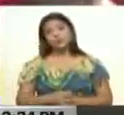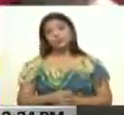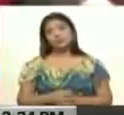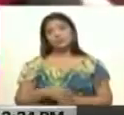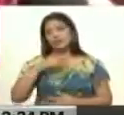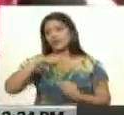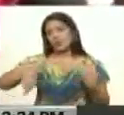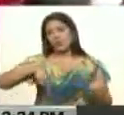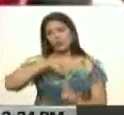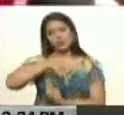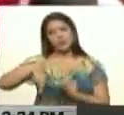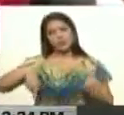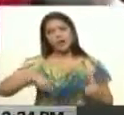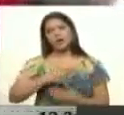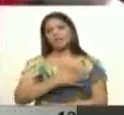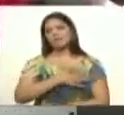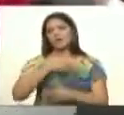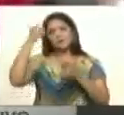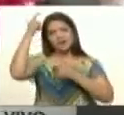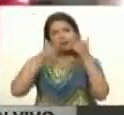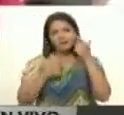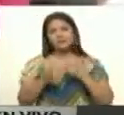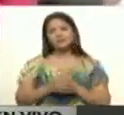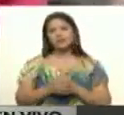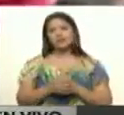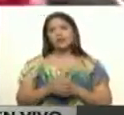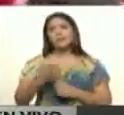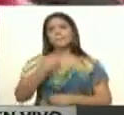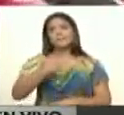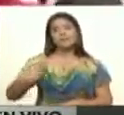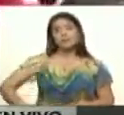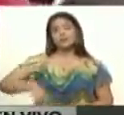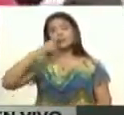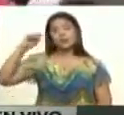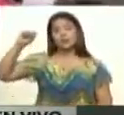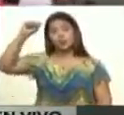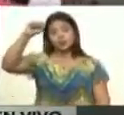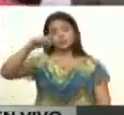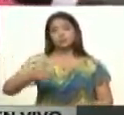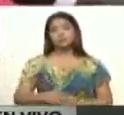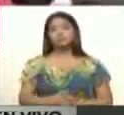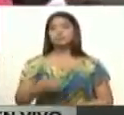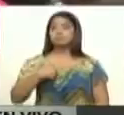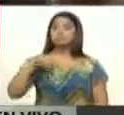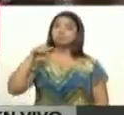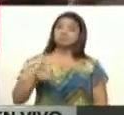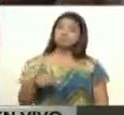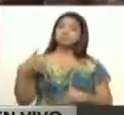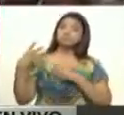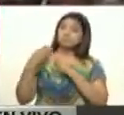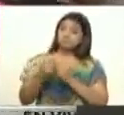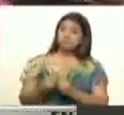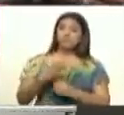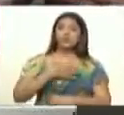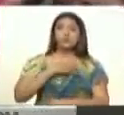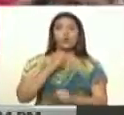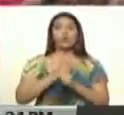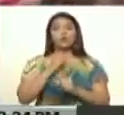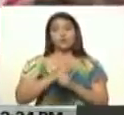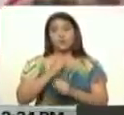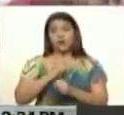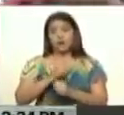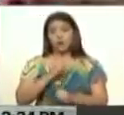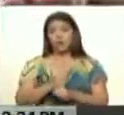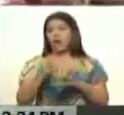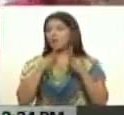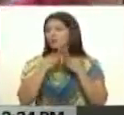profundamente revolucionario, chavista, de parte de nuestro comandante presidente Maduro. Y hoy estoy aquí acompañando como trabajador eléctrico